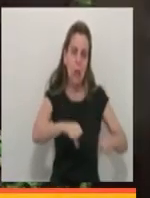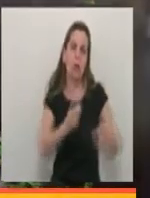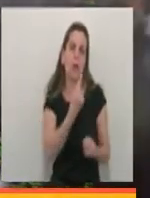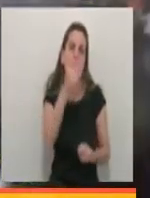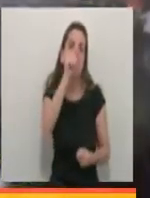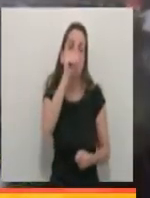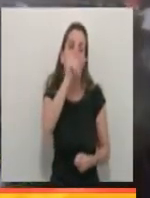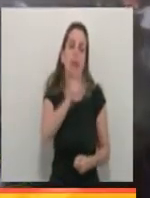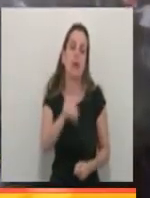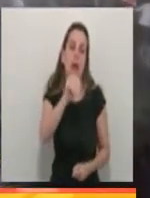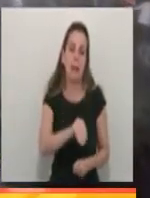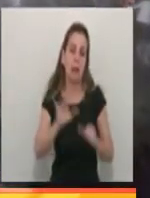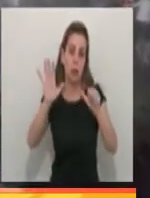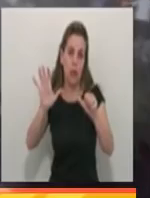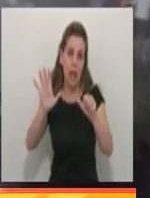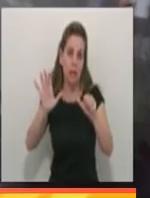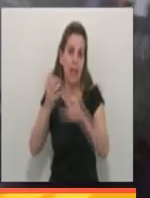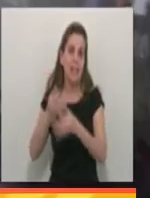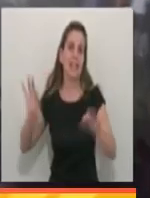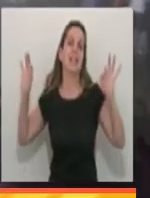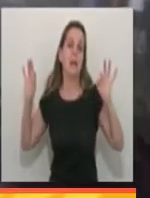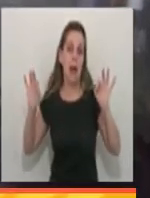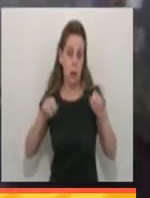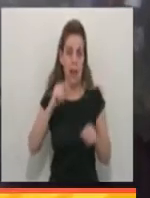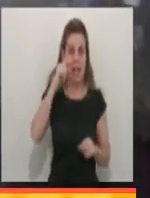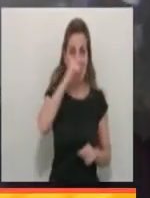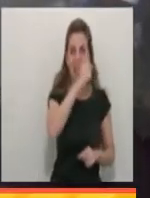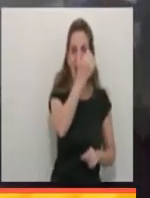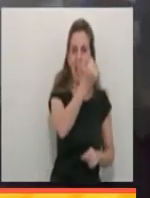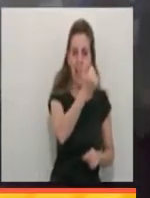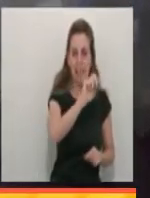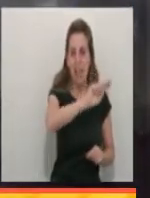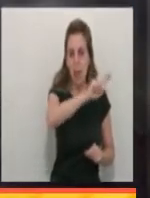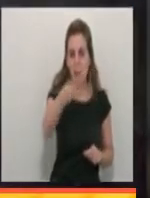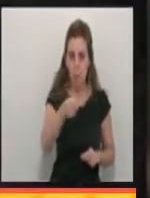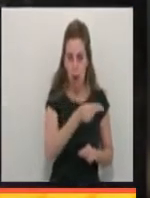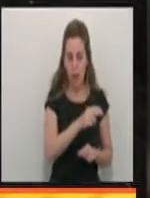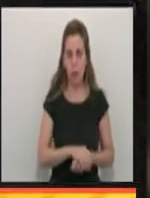del accidente. Así que bueno, un futbolista más que es rescatado con vida.